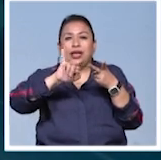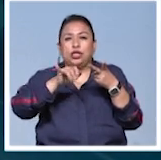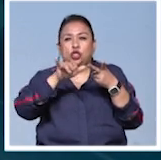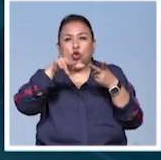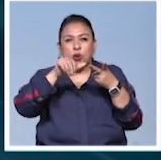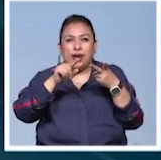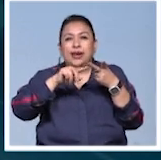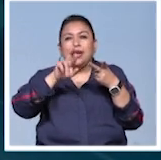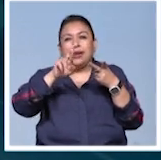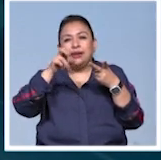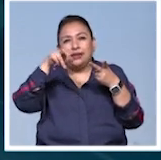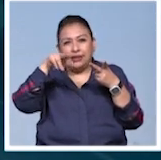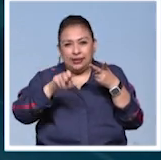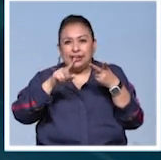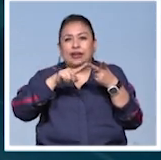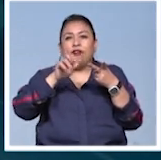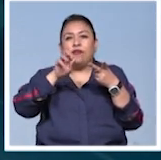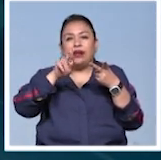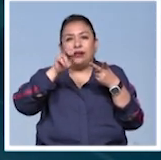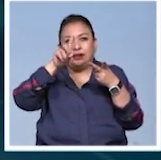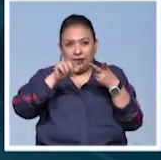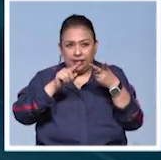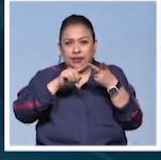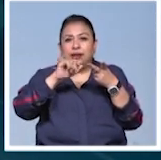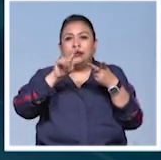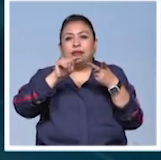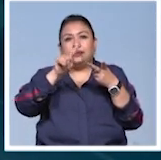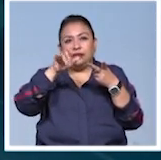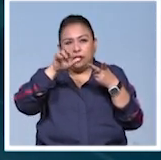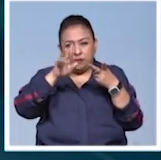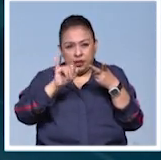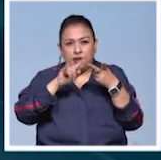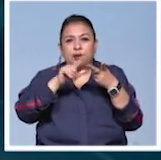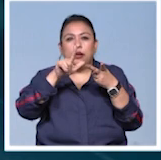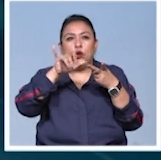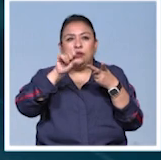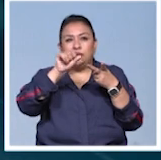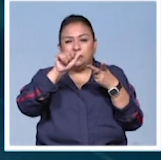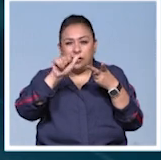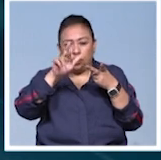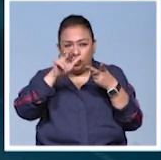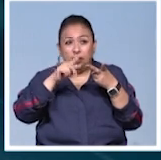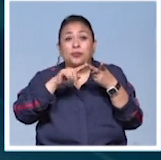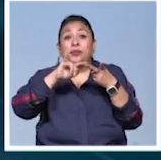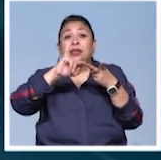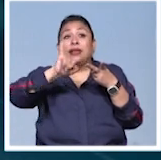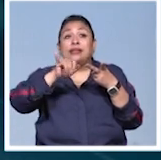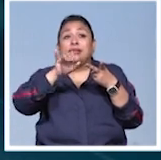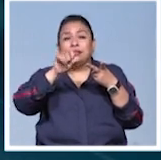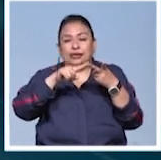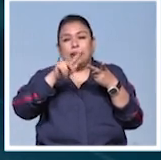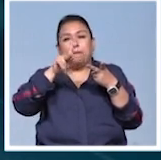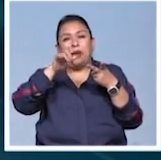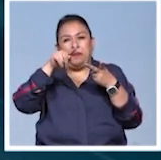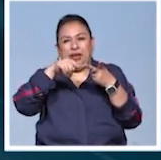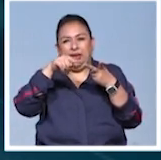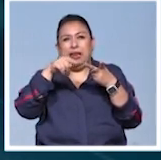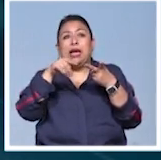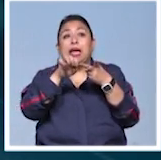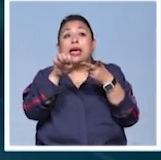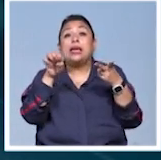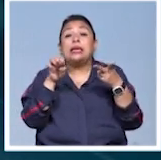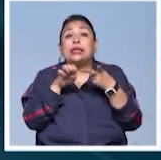Jiménez, Regina Alférez, Fernanda Arellano, Itzamari González, Luisa Rodríguez, Jessica Sobrino y Pamela Toscano, que son las